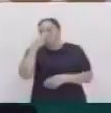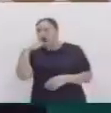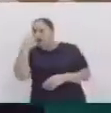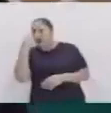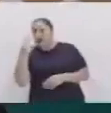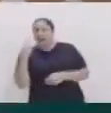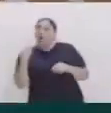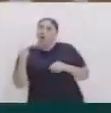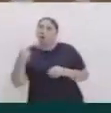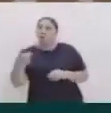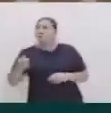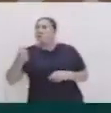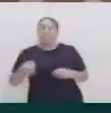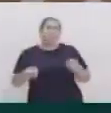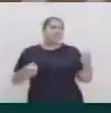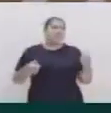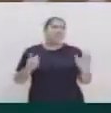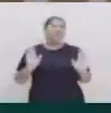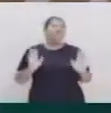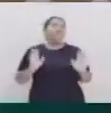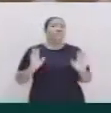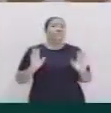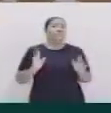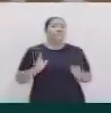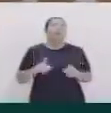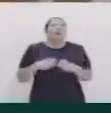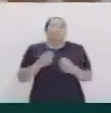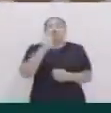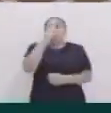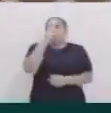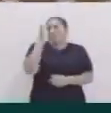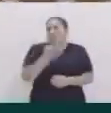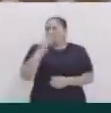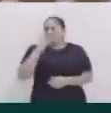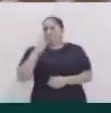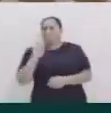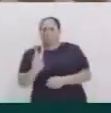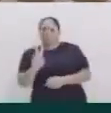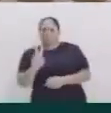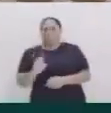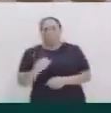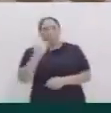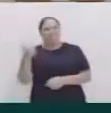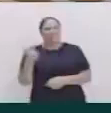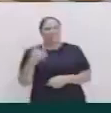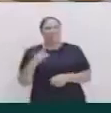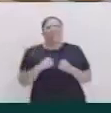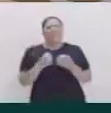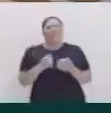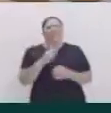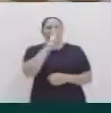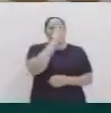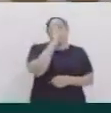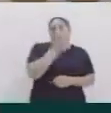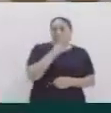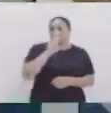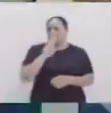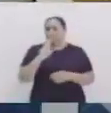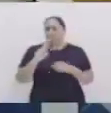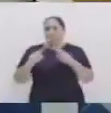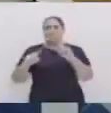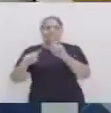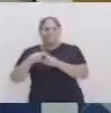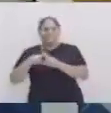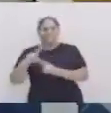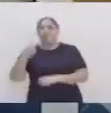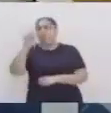en la otra moneda, que también sería un medio. Entonces, si multiplicamos un medio por un medio, nos va a quedar un cuarto, que